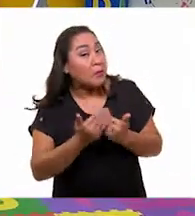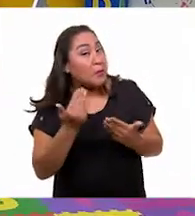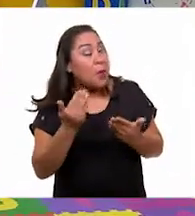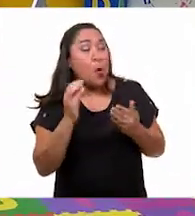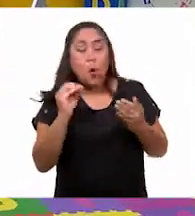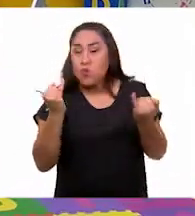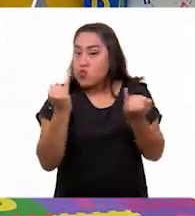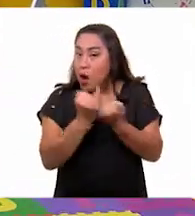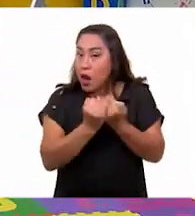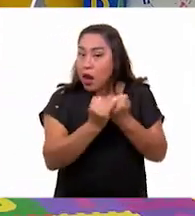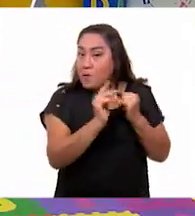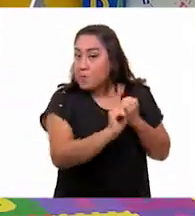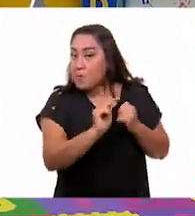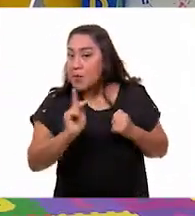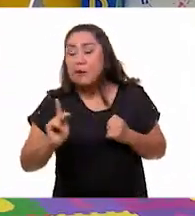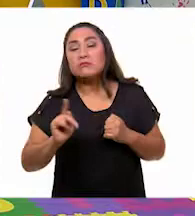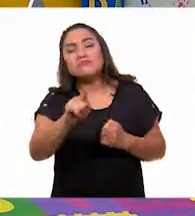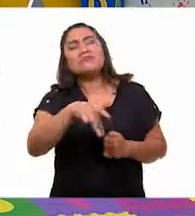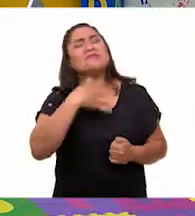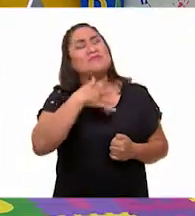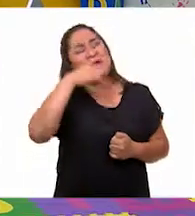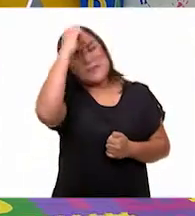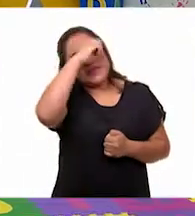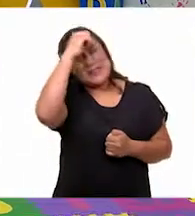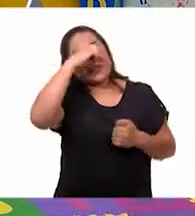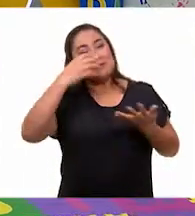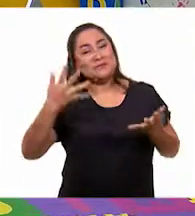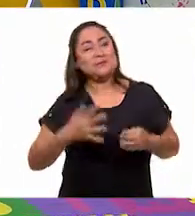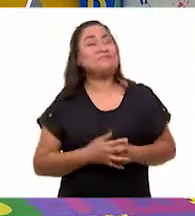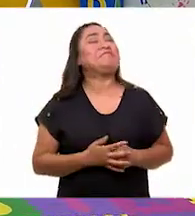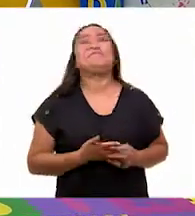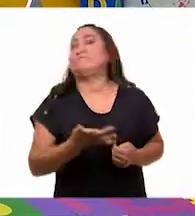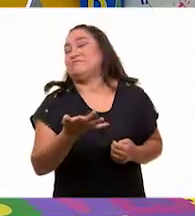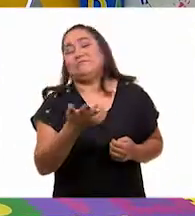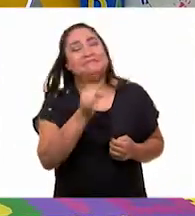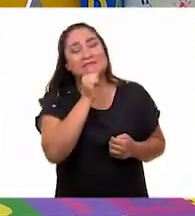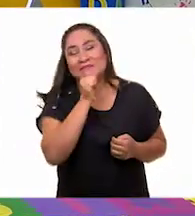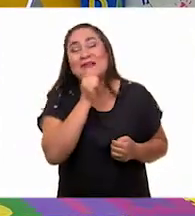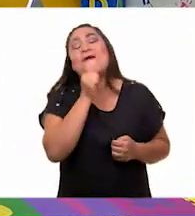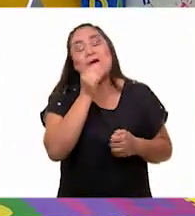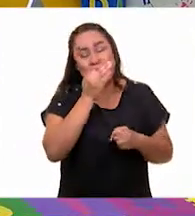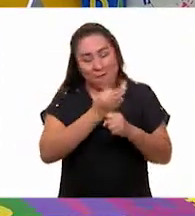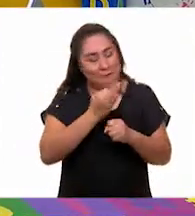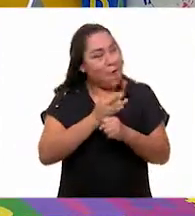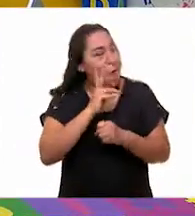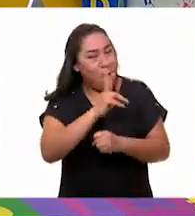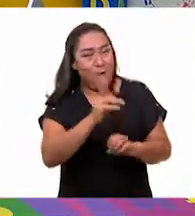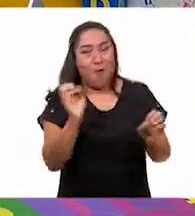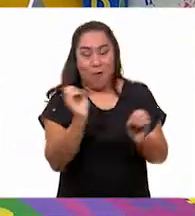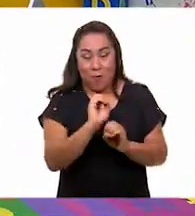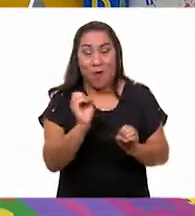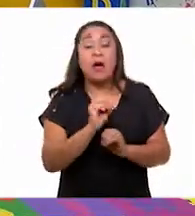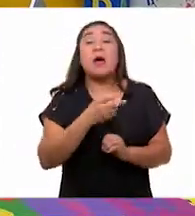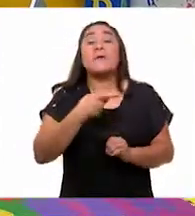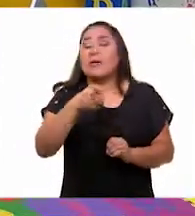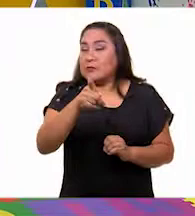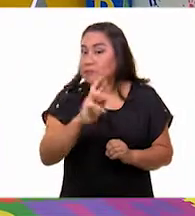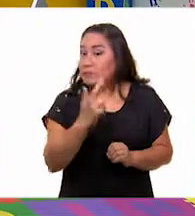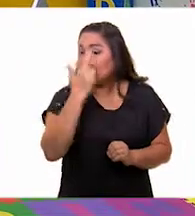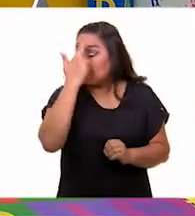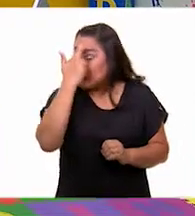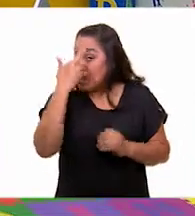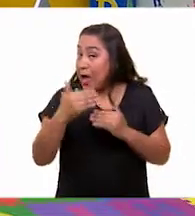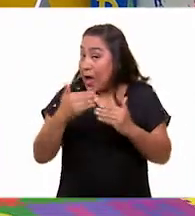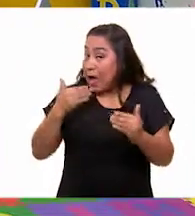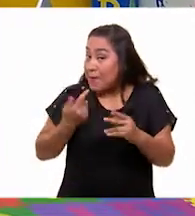misma cantidad? ¿Ustedes qué opinan? Bueno, todavía nada porque no hemos visto aún nada. Pero, por cierto, recuerden que antes